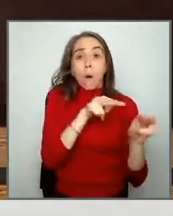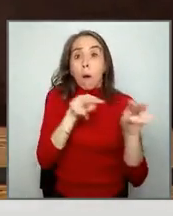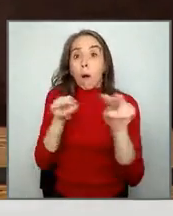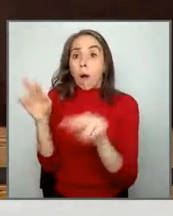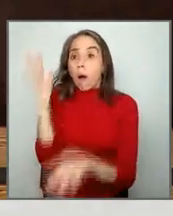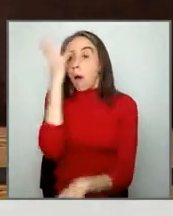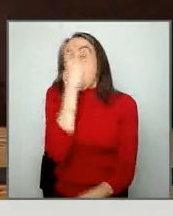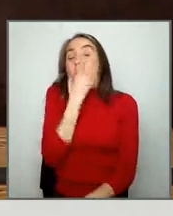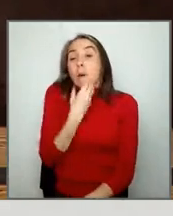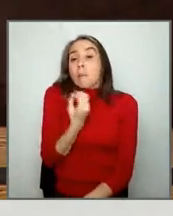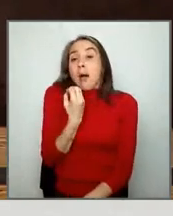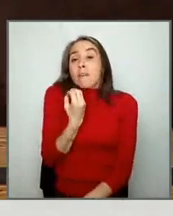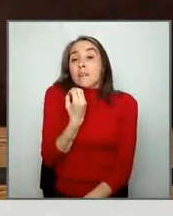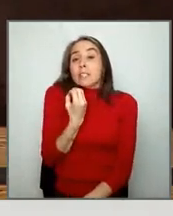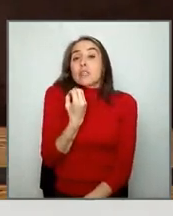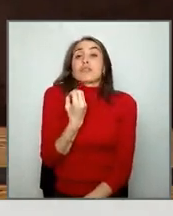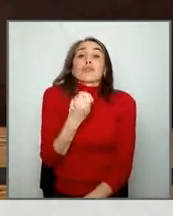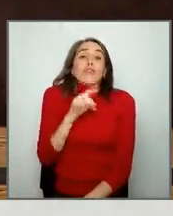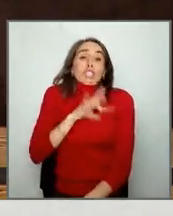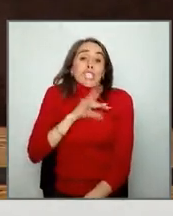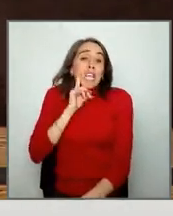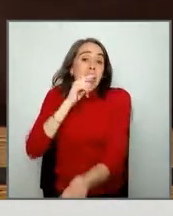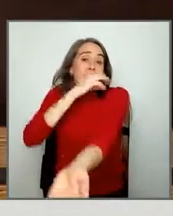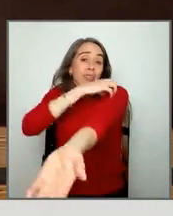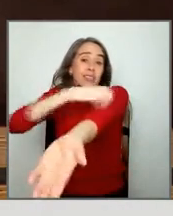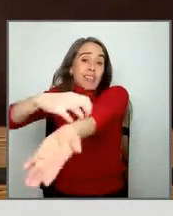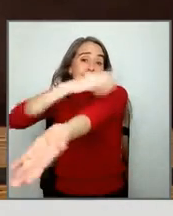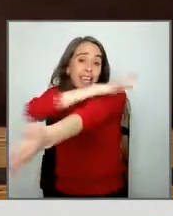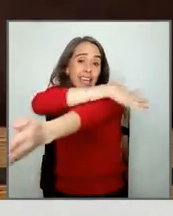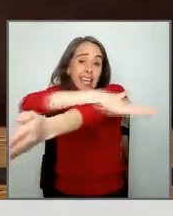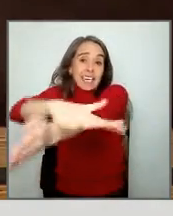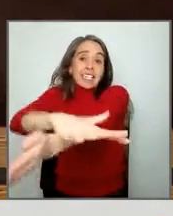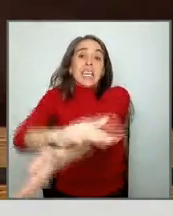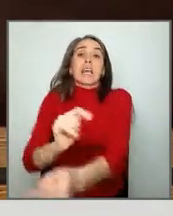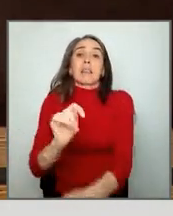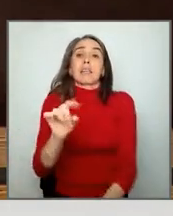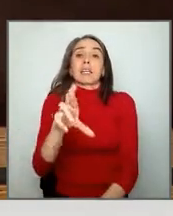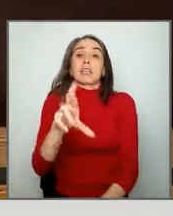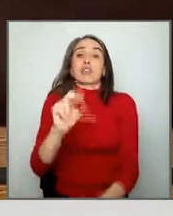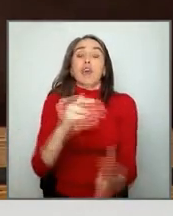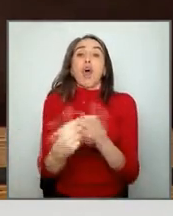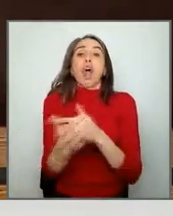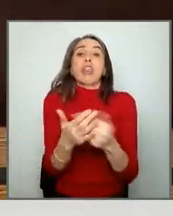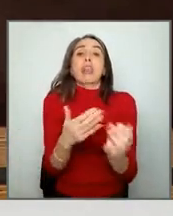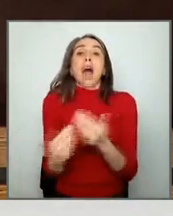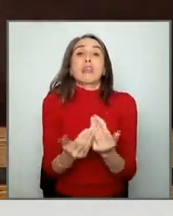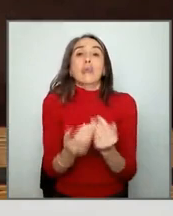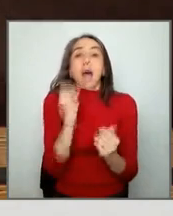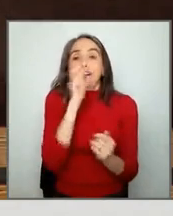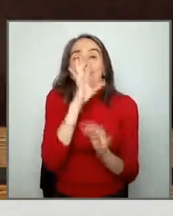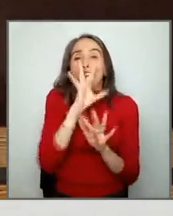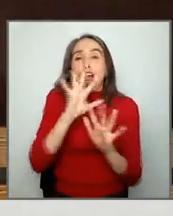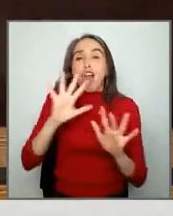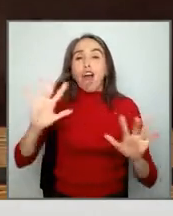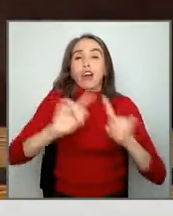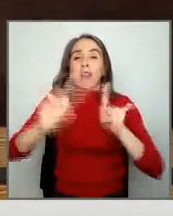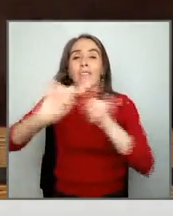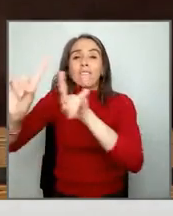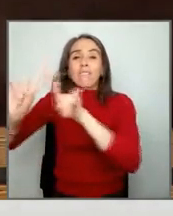tesoro natural de varios colores que tenemos en nuestro país los y las invito